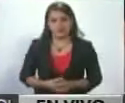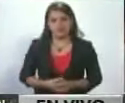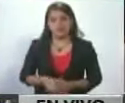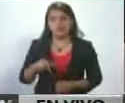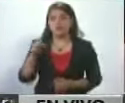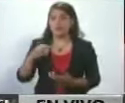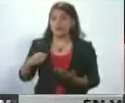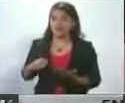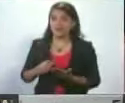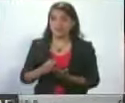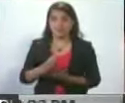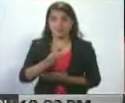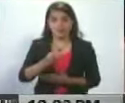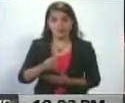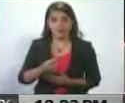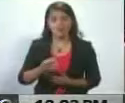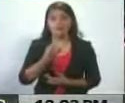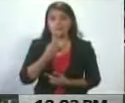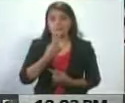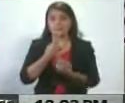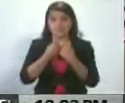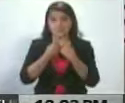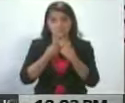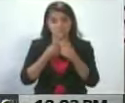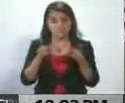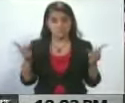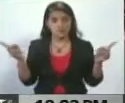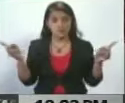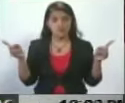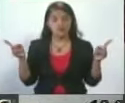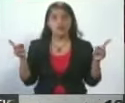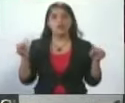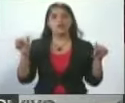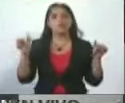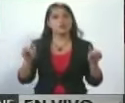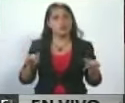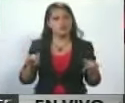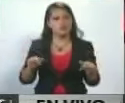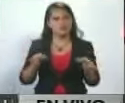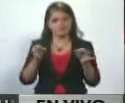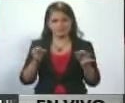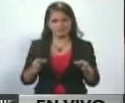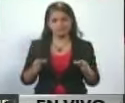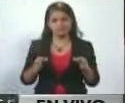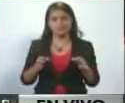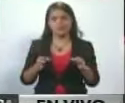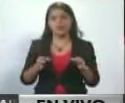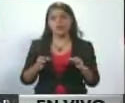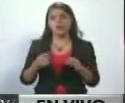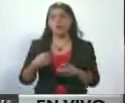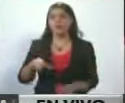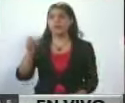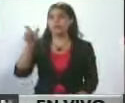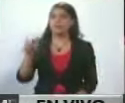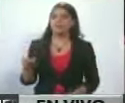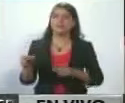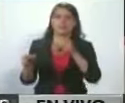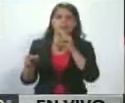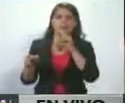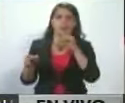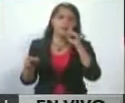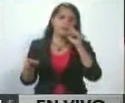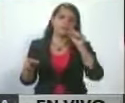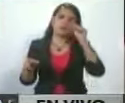lealtad la expresamos y se condensa hoy en un compañero, Nicolás Maduro